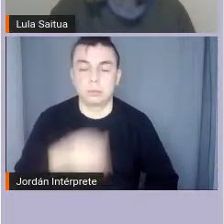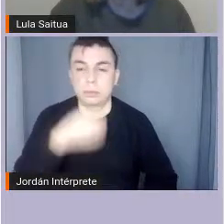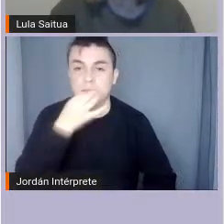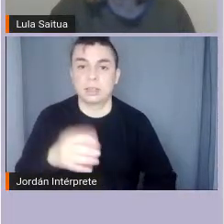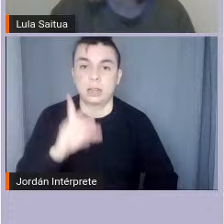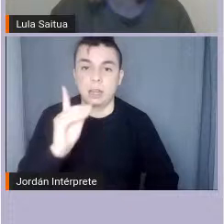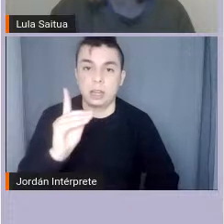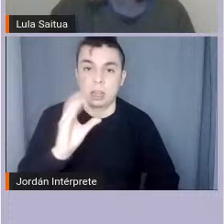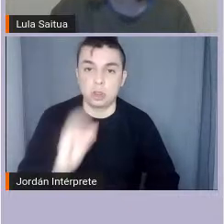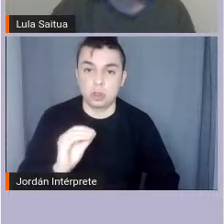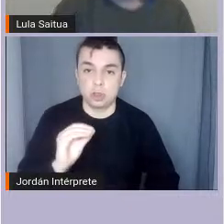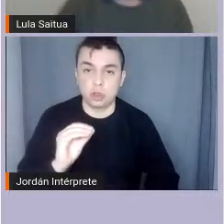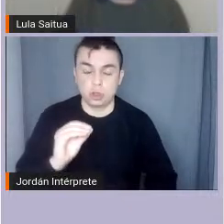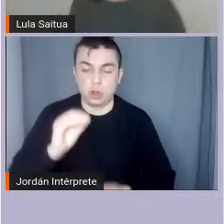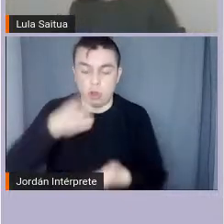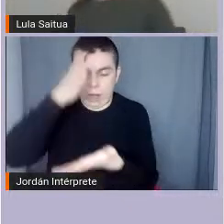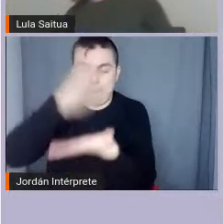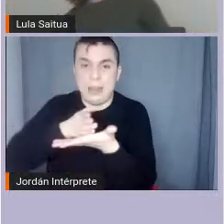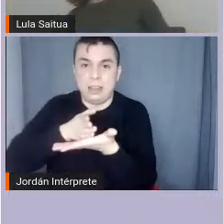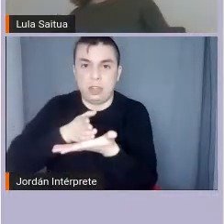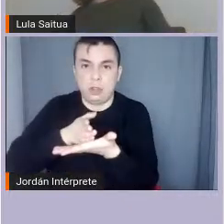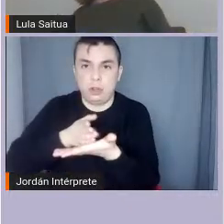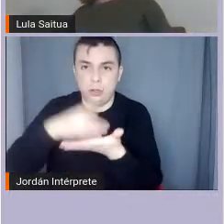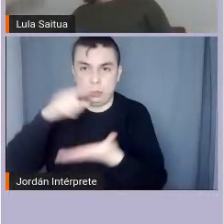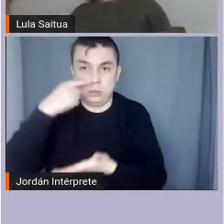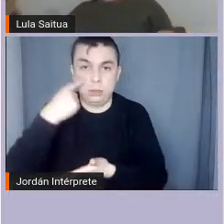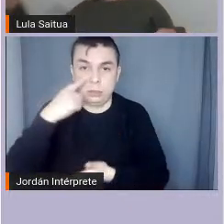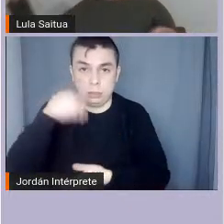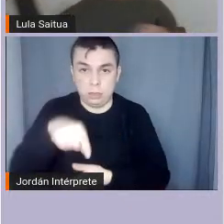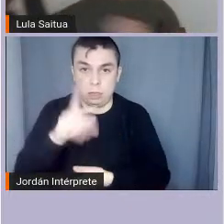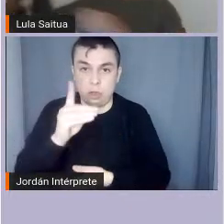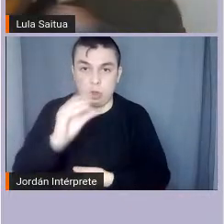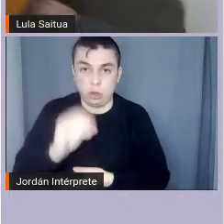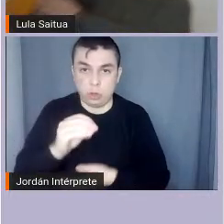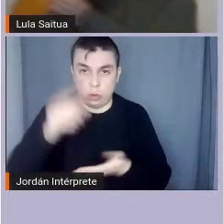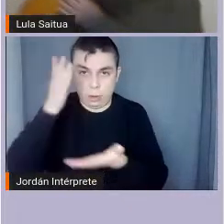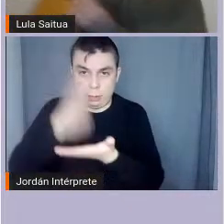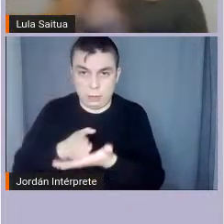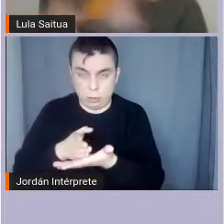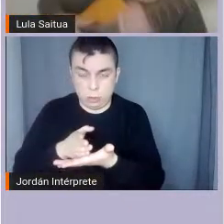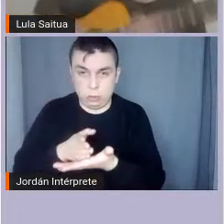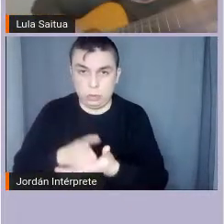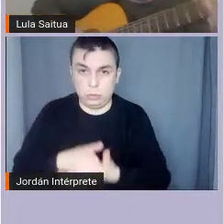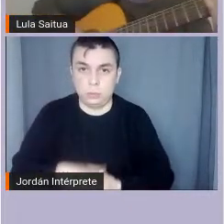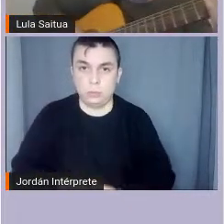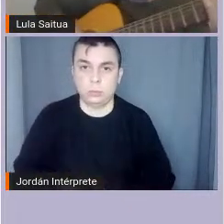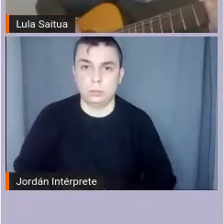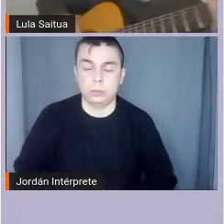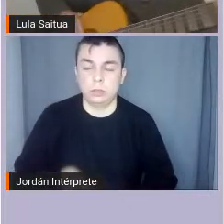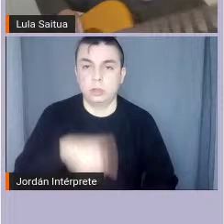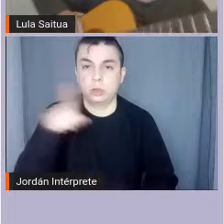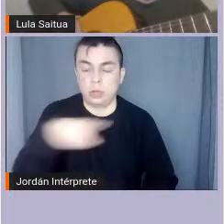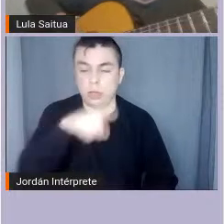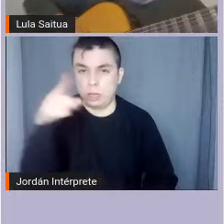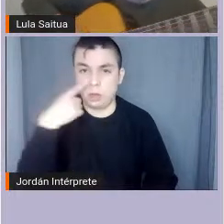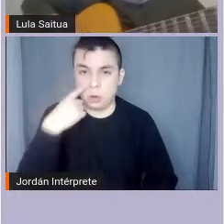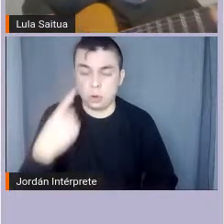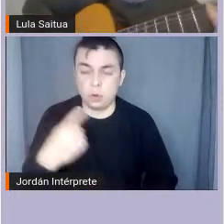al medio del piano, que es este do que yo voy a cantar ahora, para que ustedes vean.